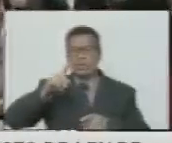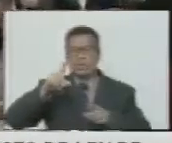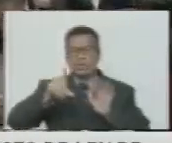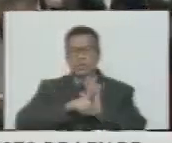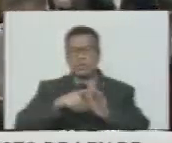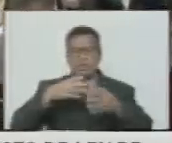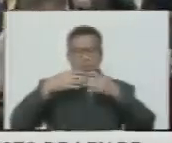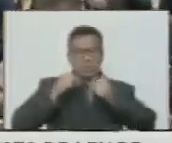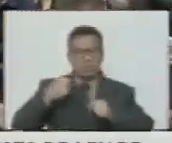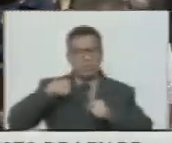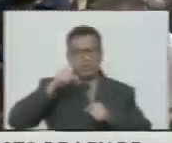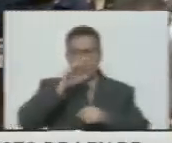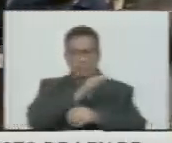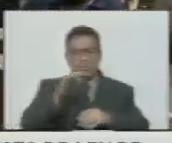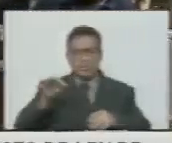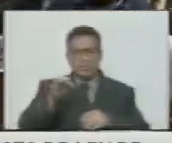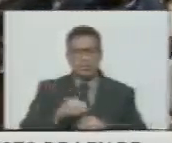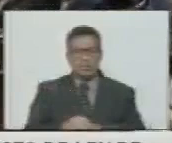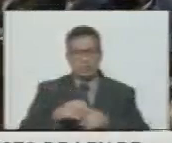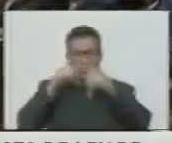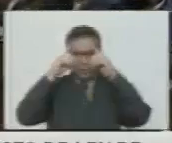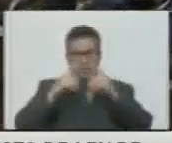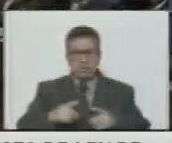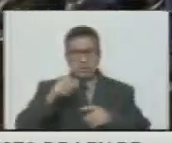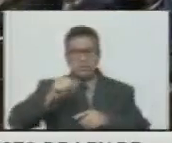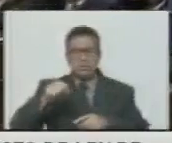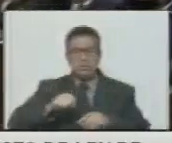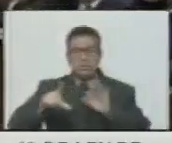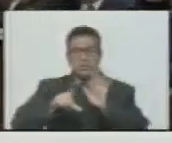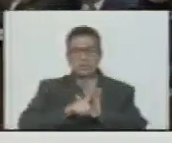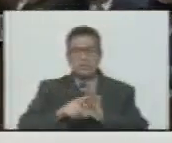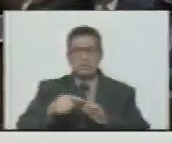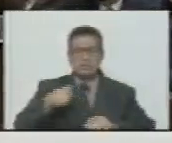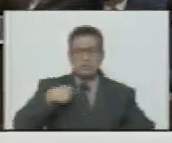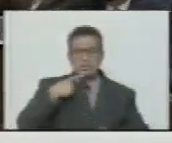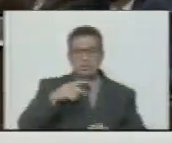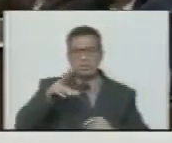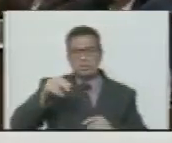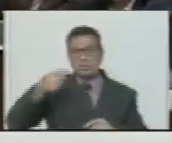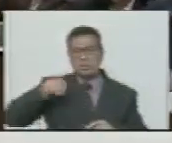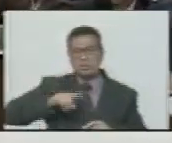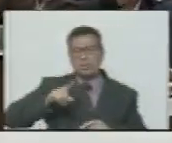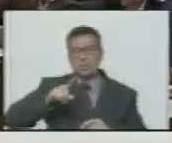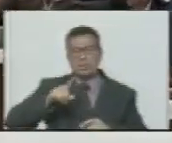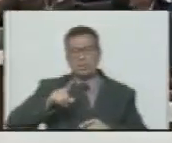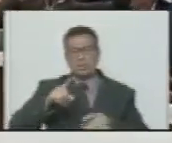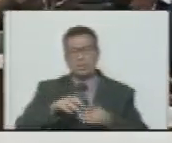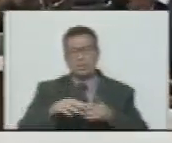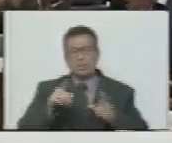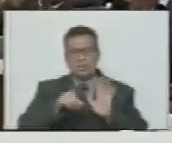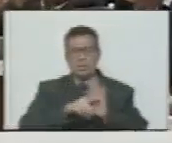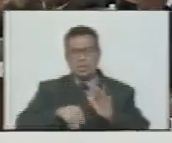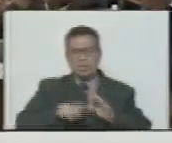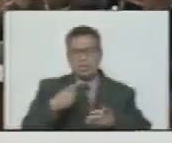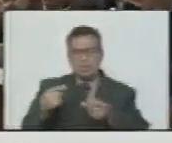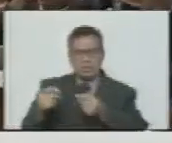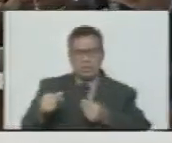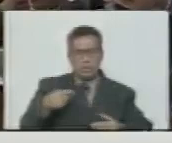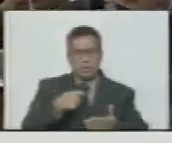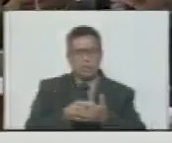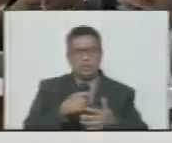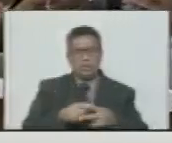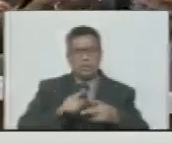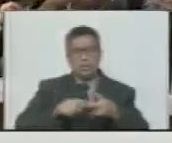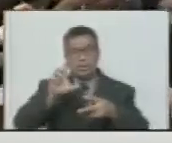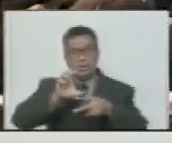antecedentes penales, lo que sí es un concepto perfectamente determinado y determinable en la ley. Es decir, no tener antecedentes penales y tener la debida capacidad